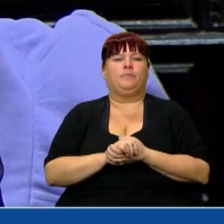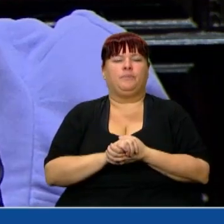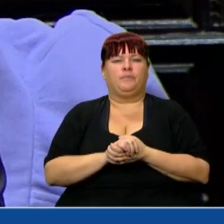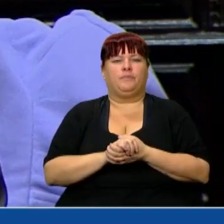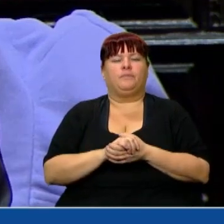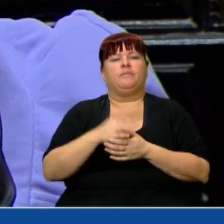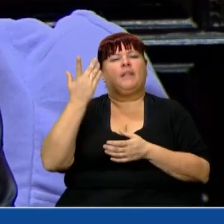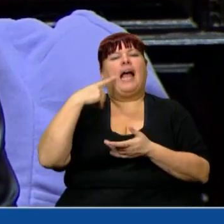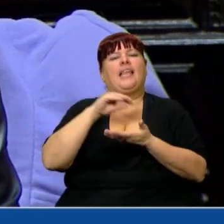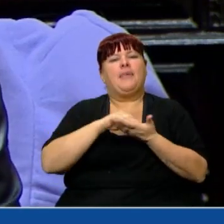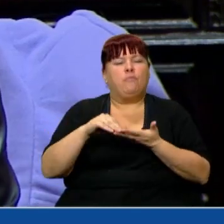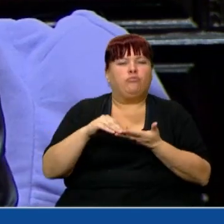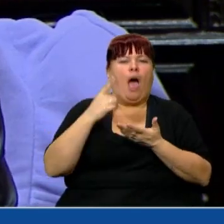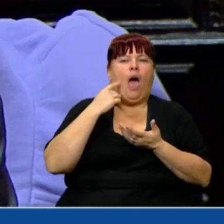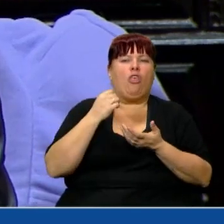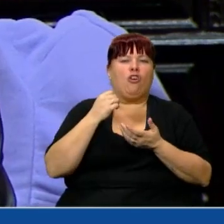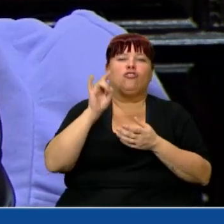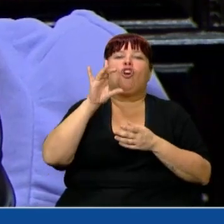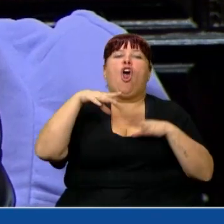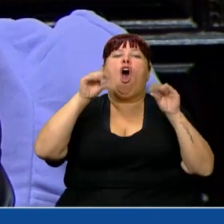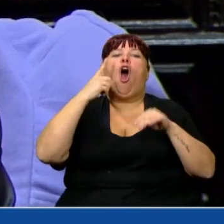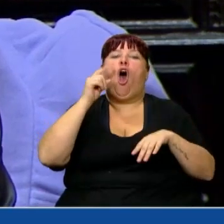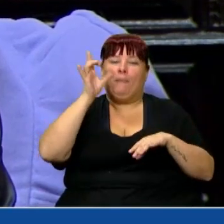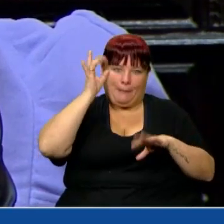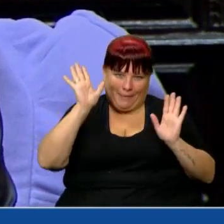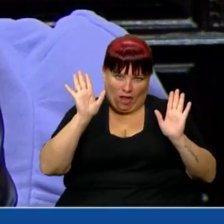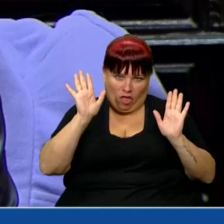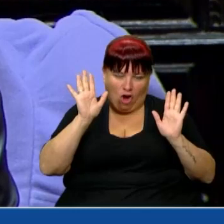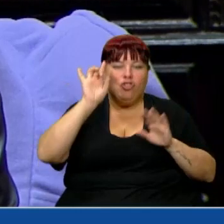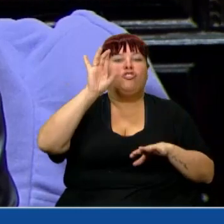donde había diputados y solo diputados varones,